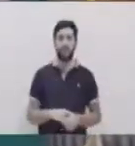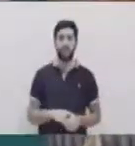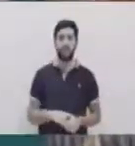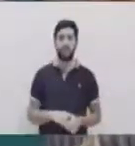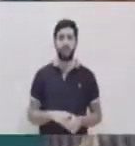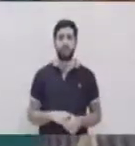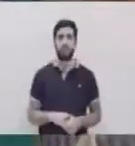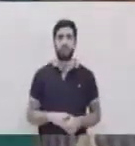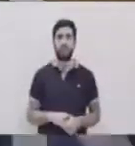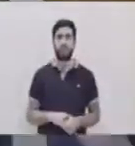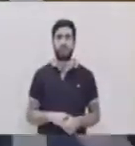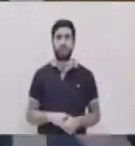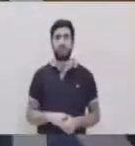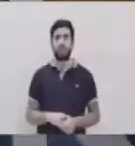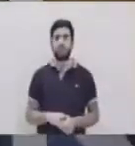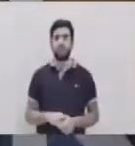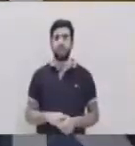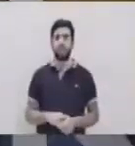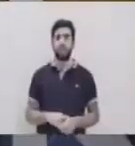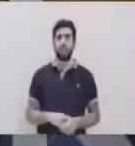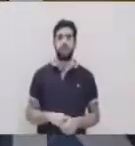vamos a enrollarlos un poquito.